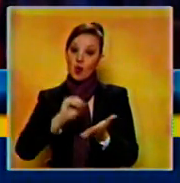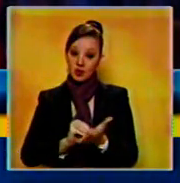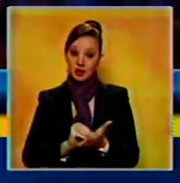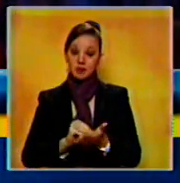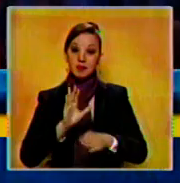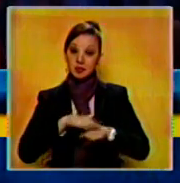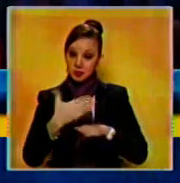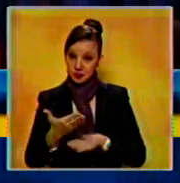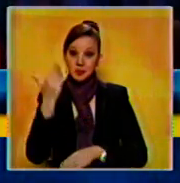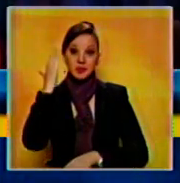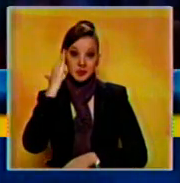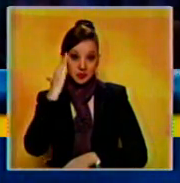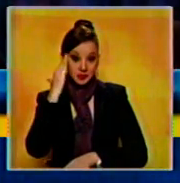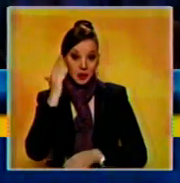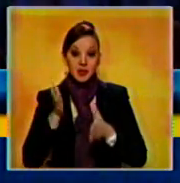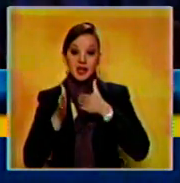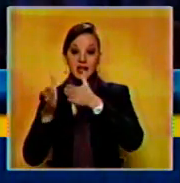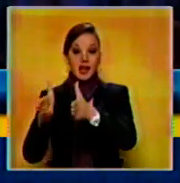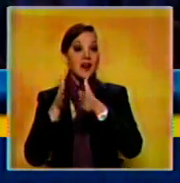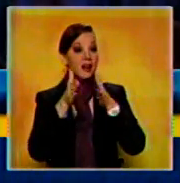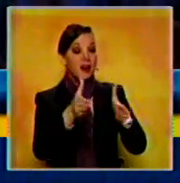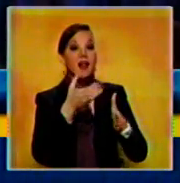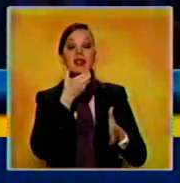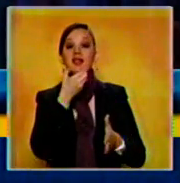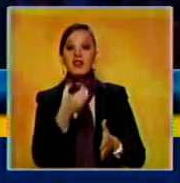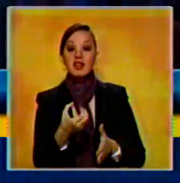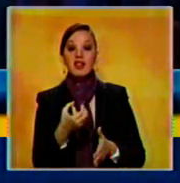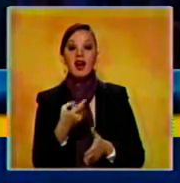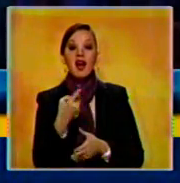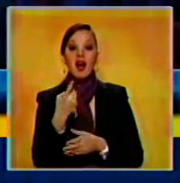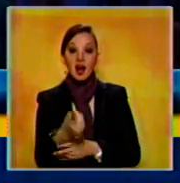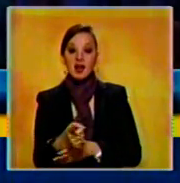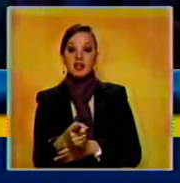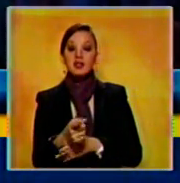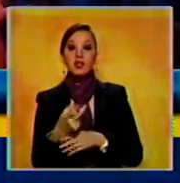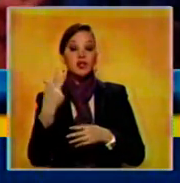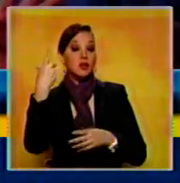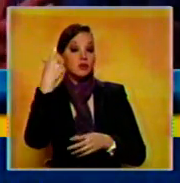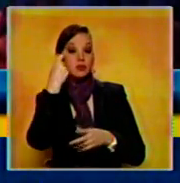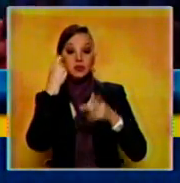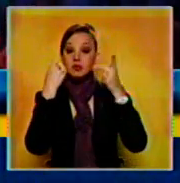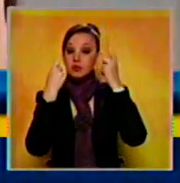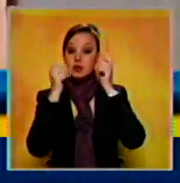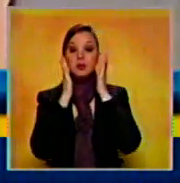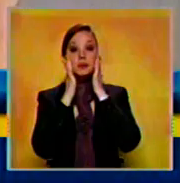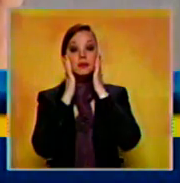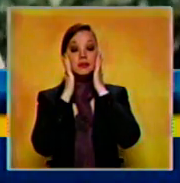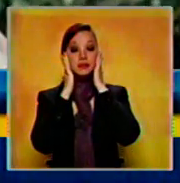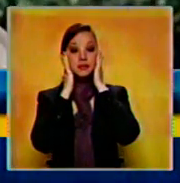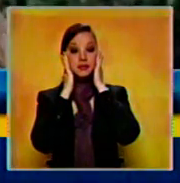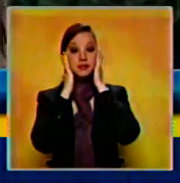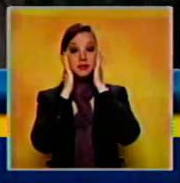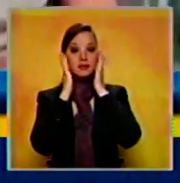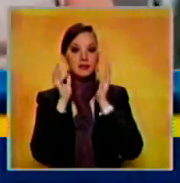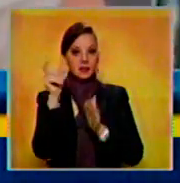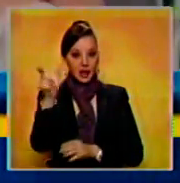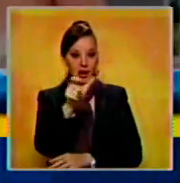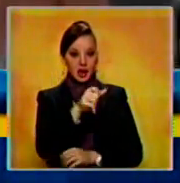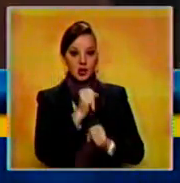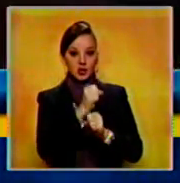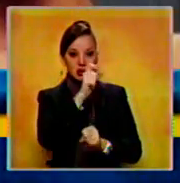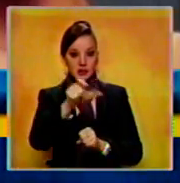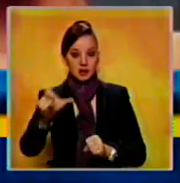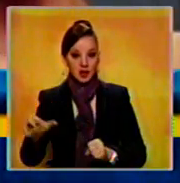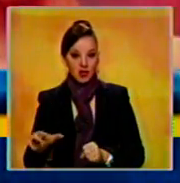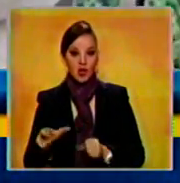de que se conociera que regalará para Navidad un tratamiento de Botox a sus empleados. La esposa de Kanye West piensa que con